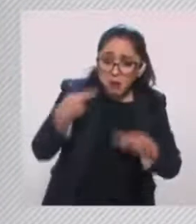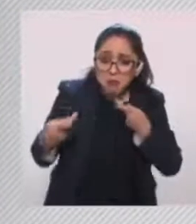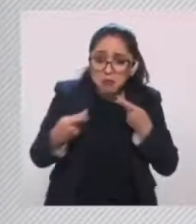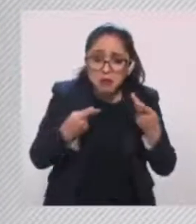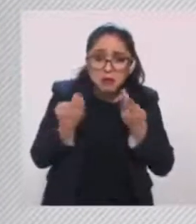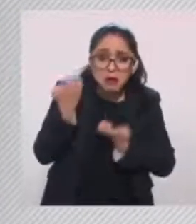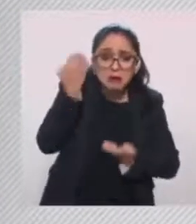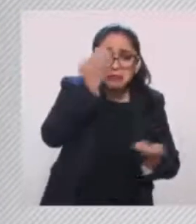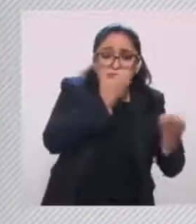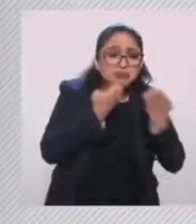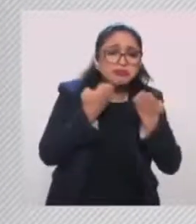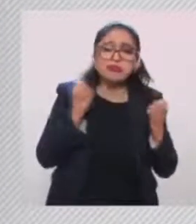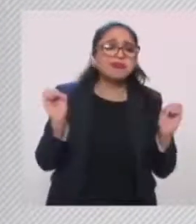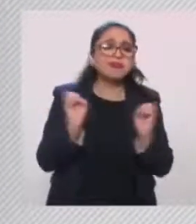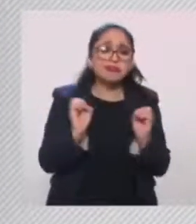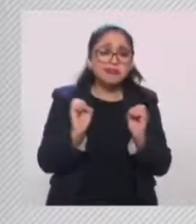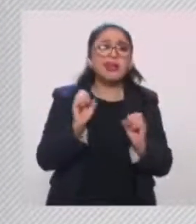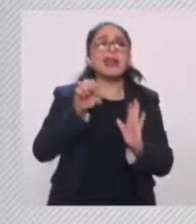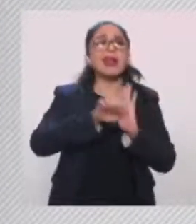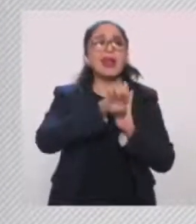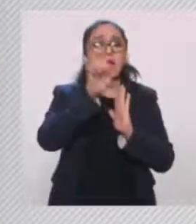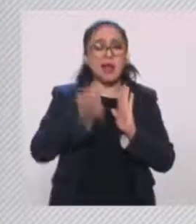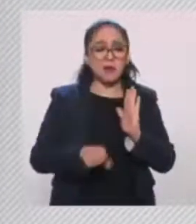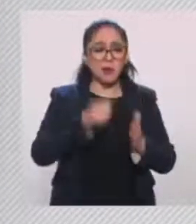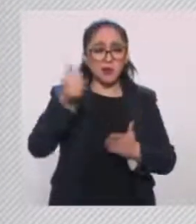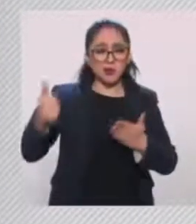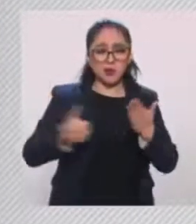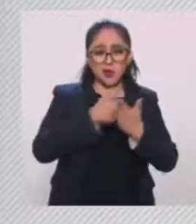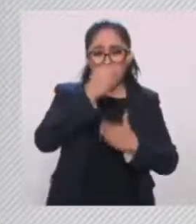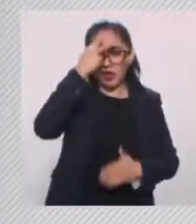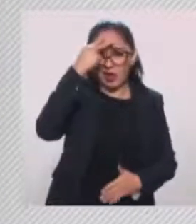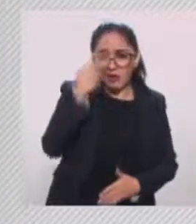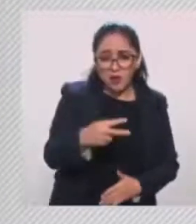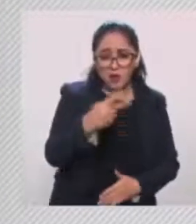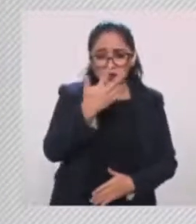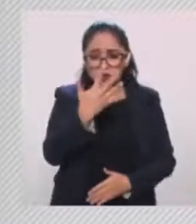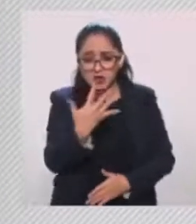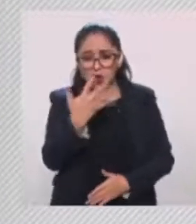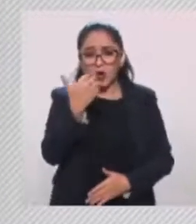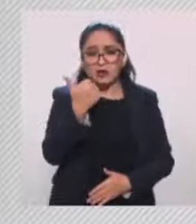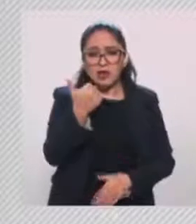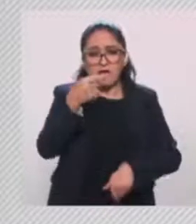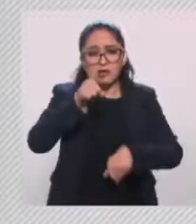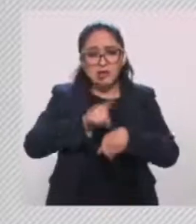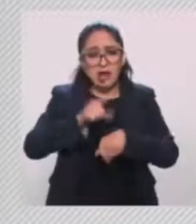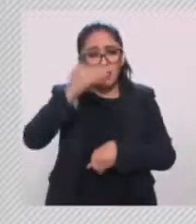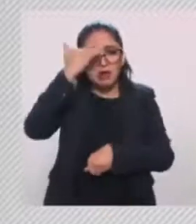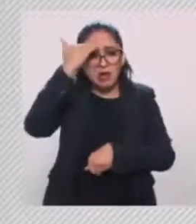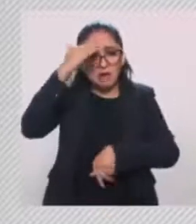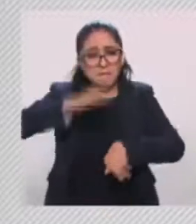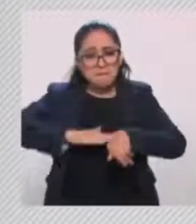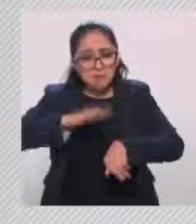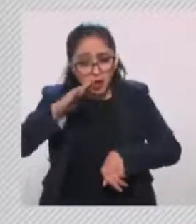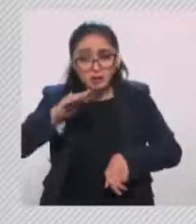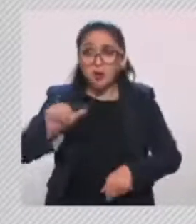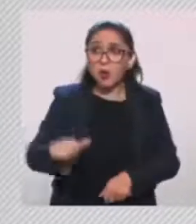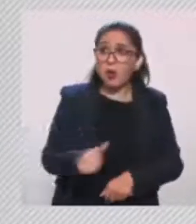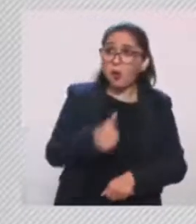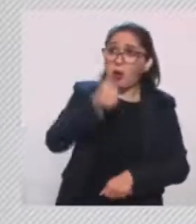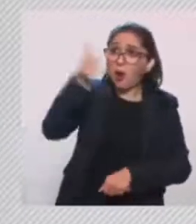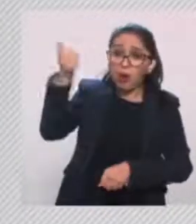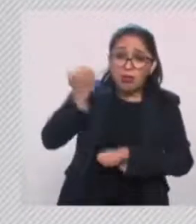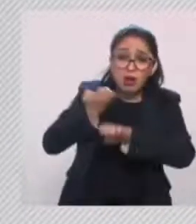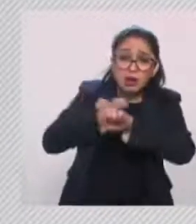si en Ciudad de México te tardabas en tener el resultado a lo mejor 5 o 6 días, en el interior de la República todavía era un tiempo más prolongado, ¿no? Y lo